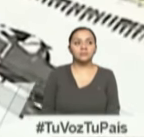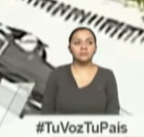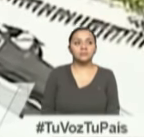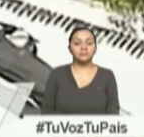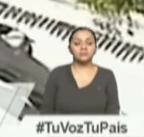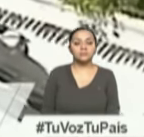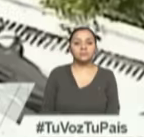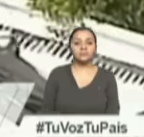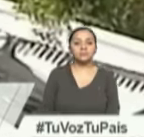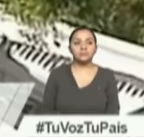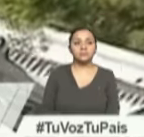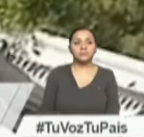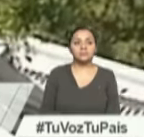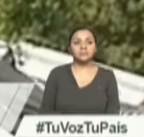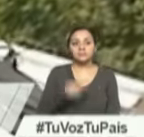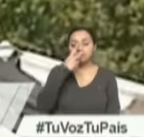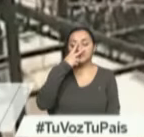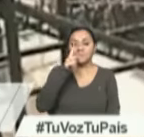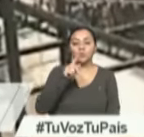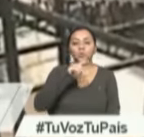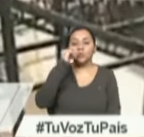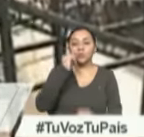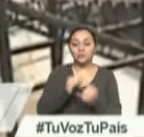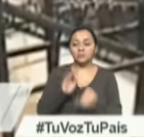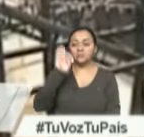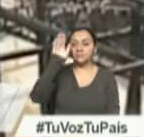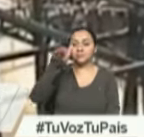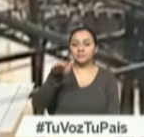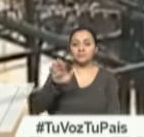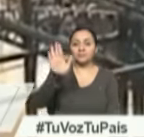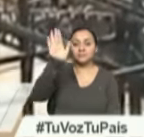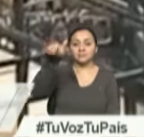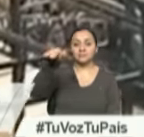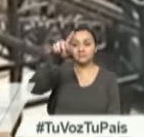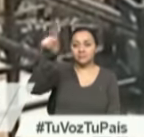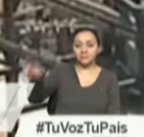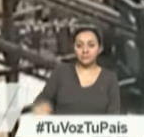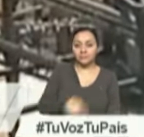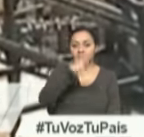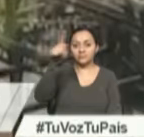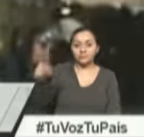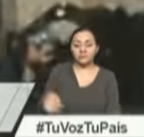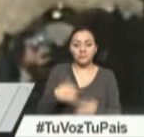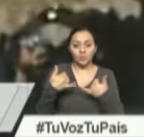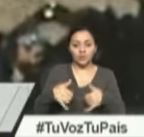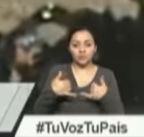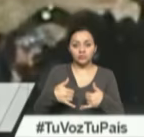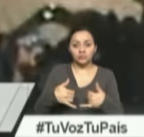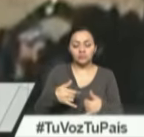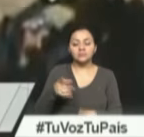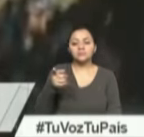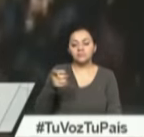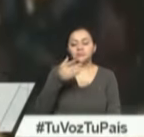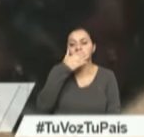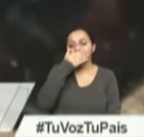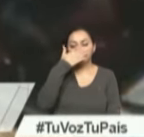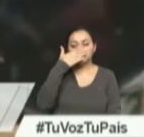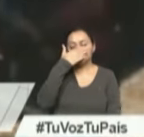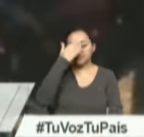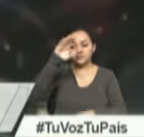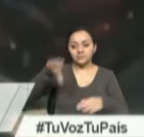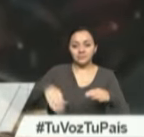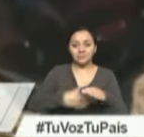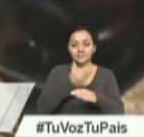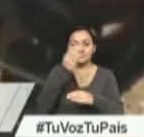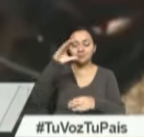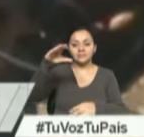Literalmente colgadas en lo más alto de una montaña rusa, así se han quedado una veintena de personas en el parque temático Warner Bros. De la